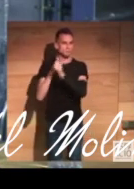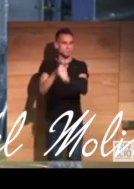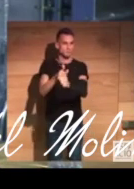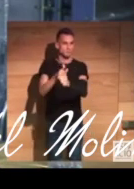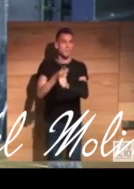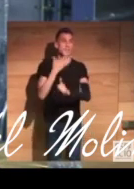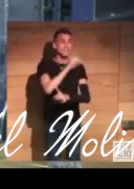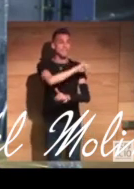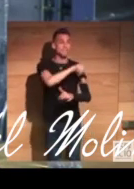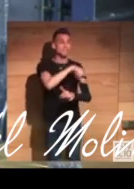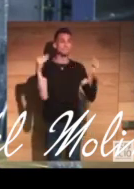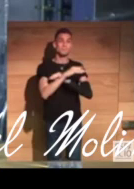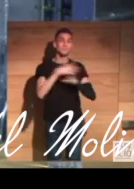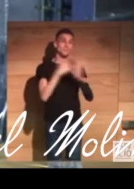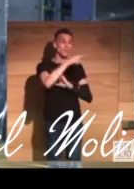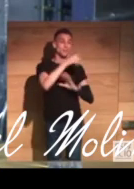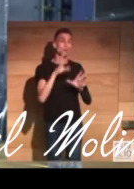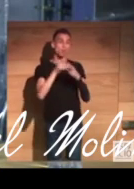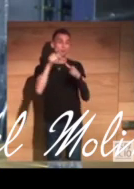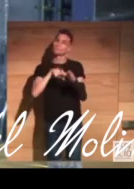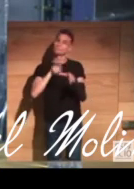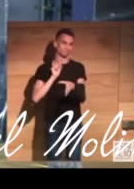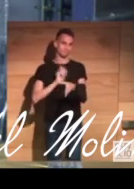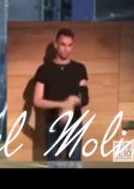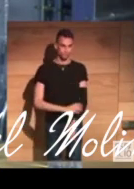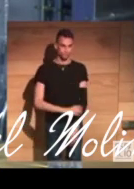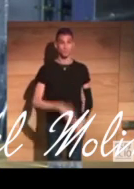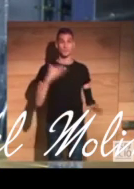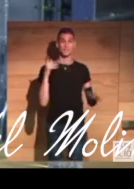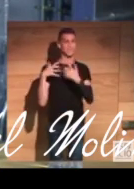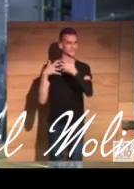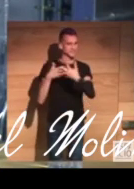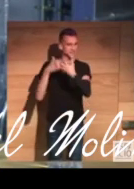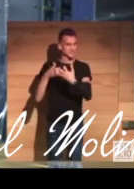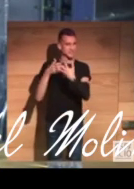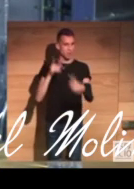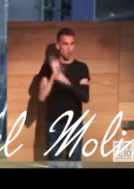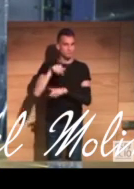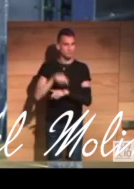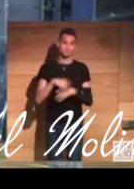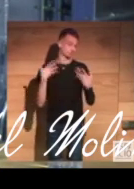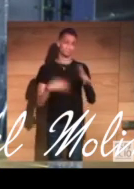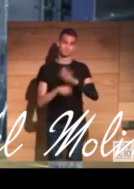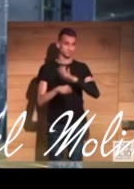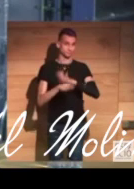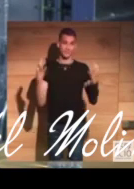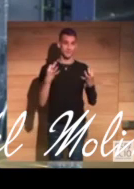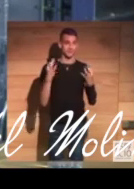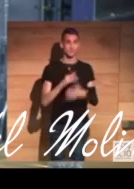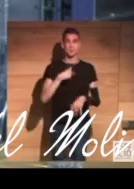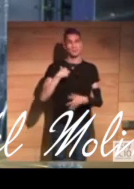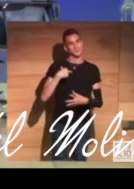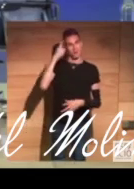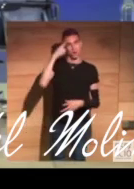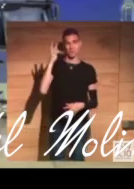es que eres de los otros, ¿no? Claro. Entonces, pelear contra eso lo seguiremos haciendo. No, pero, claro, pero yo no